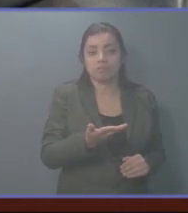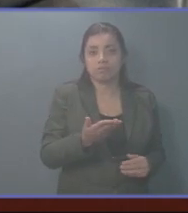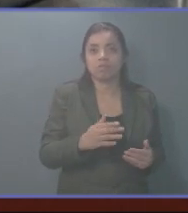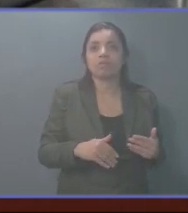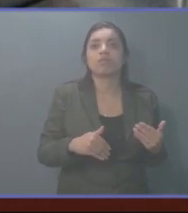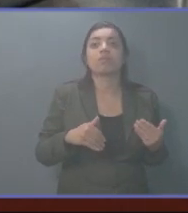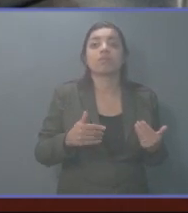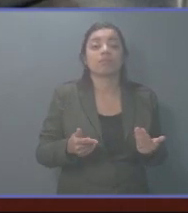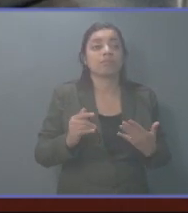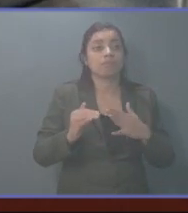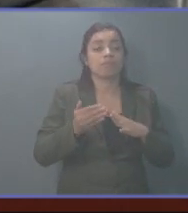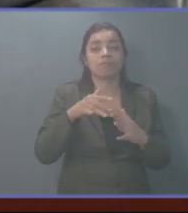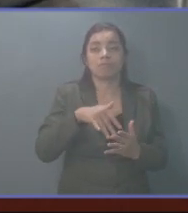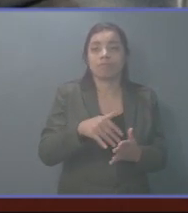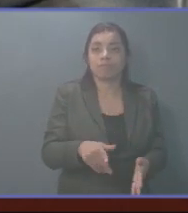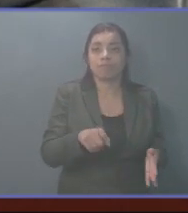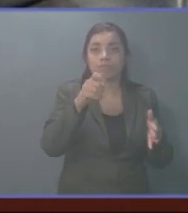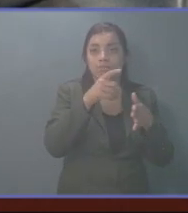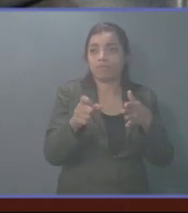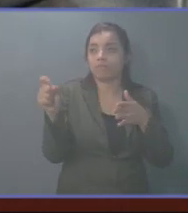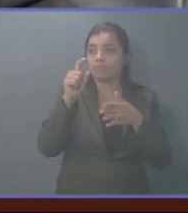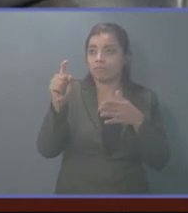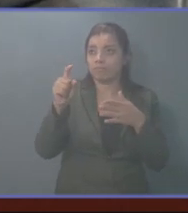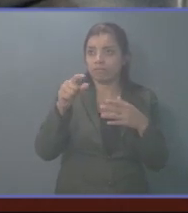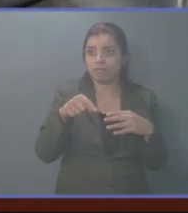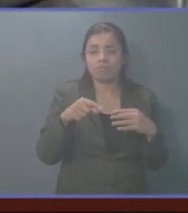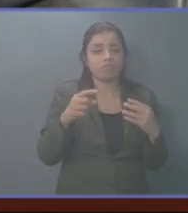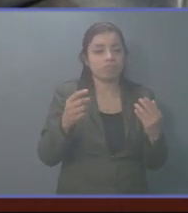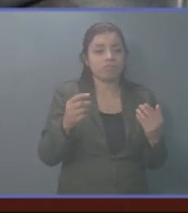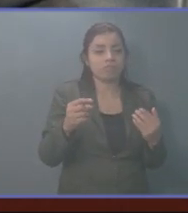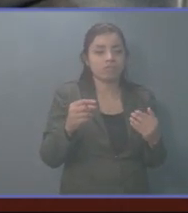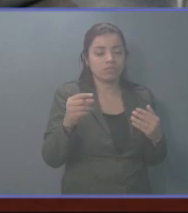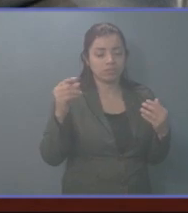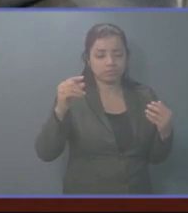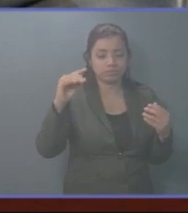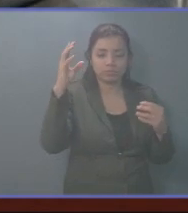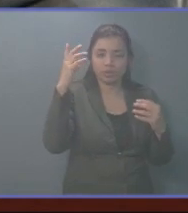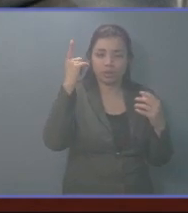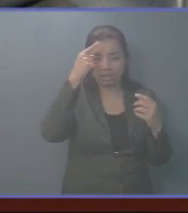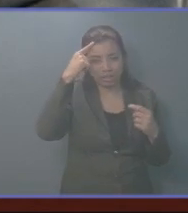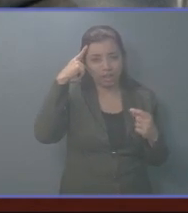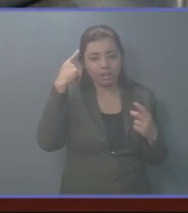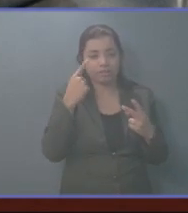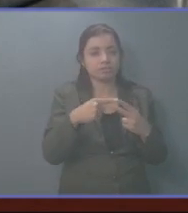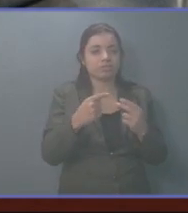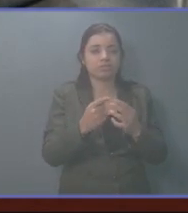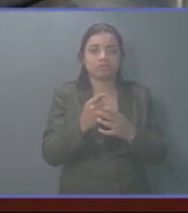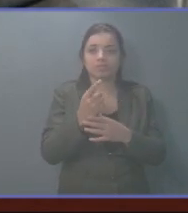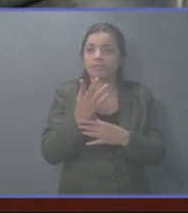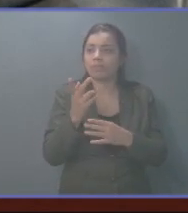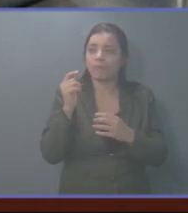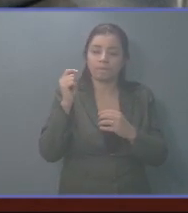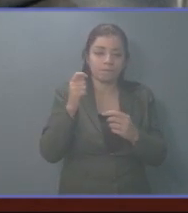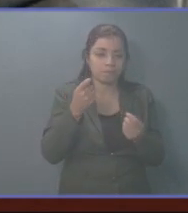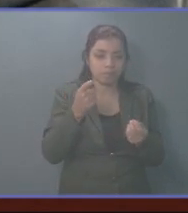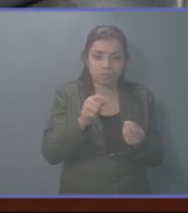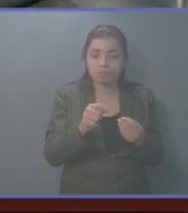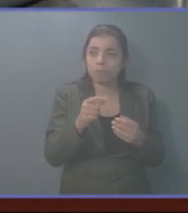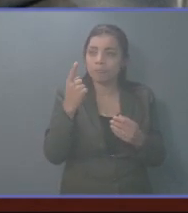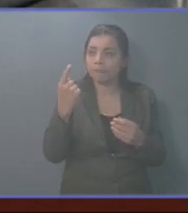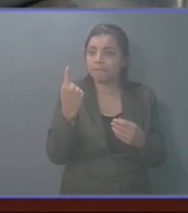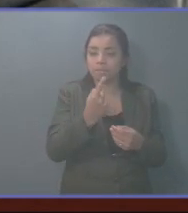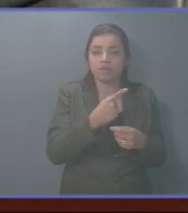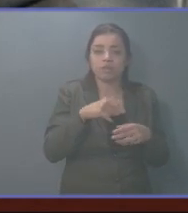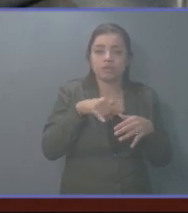para todos los integrantes de la institución, la cual tenía color negro con guantes, cinturón blanco y una cruz, tal como se vestían las